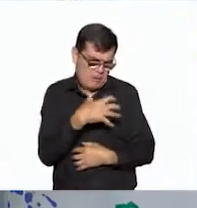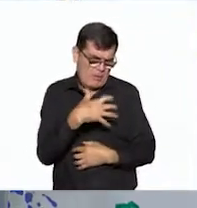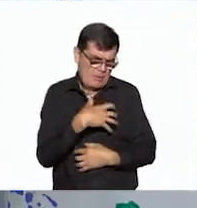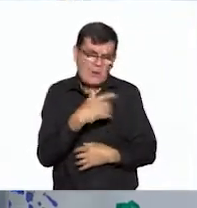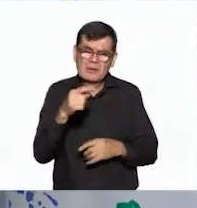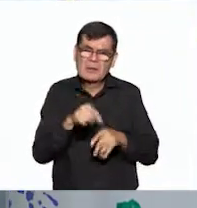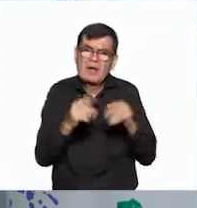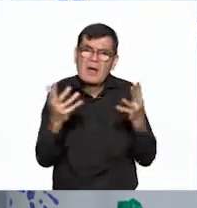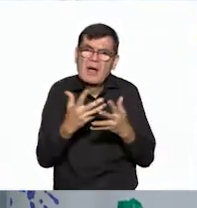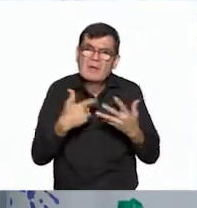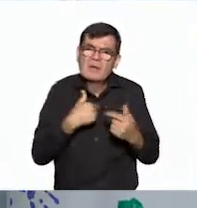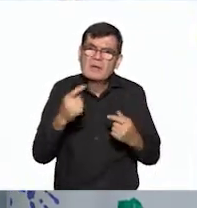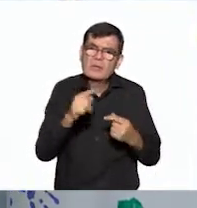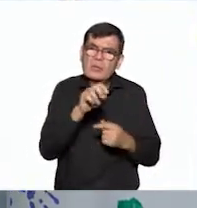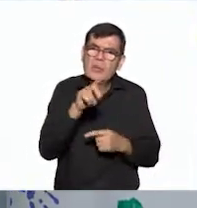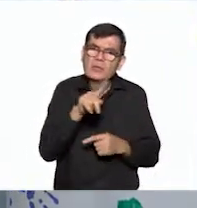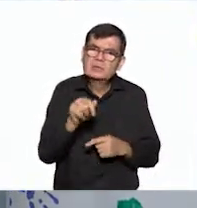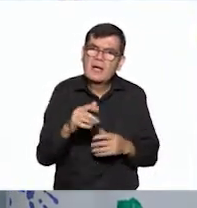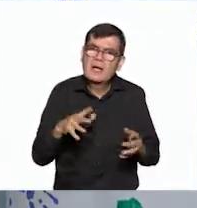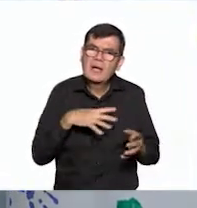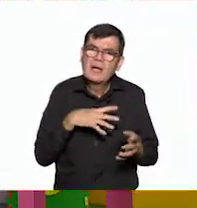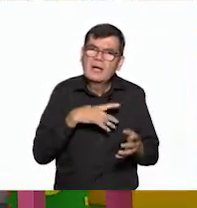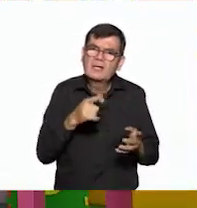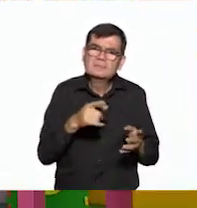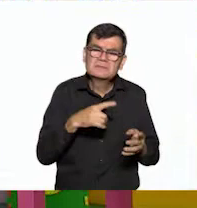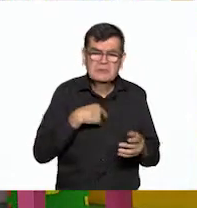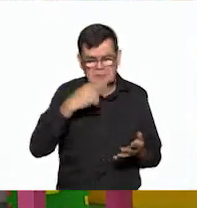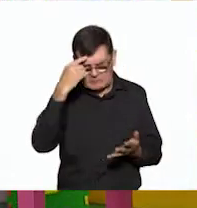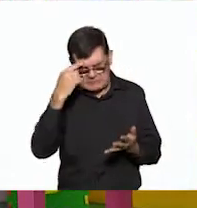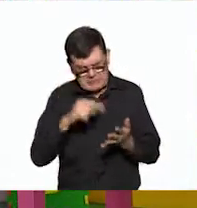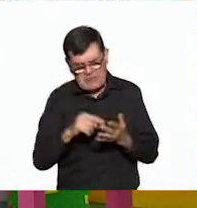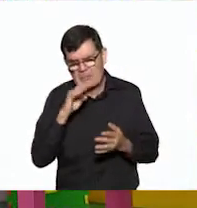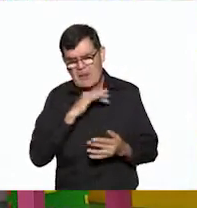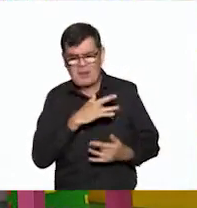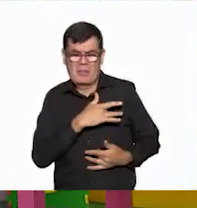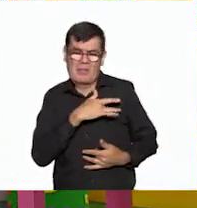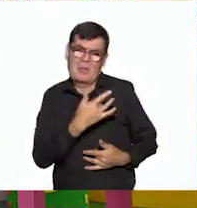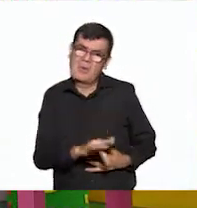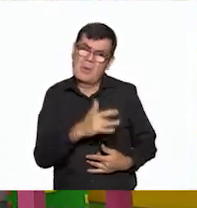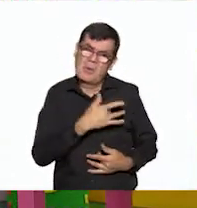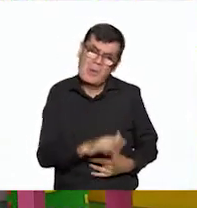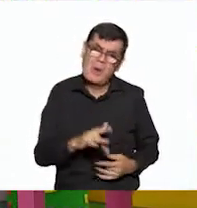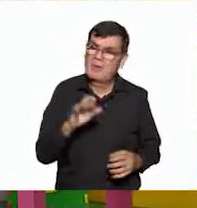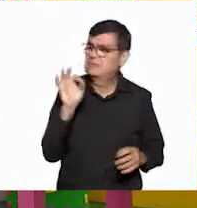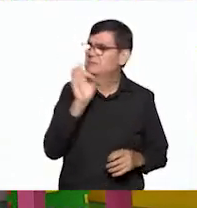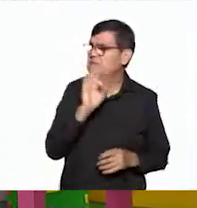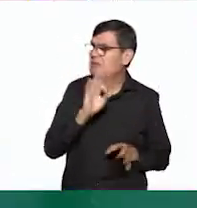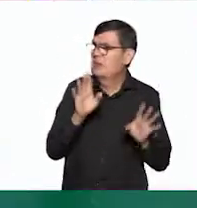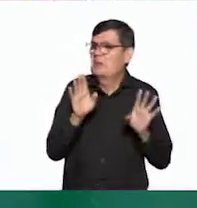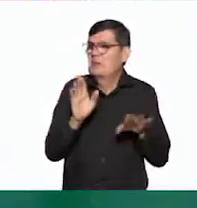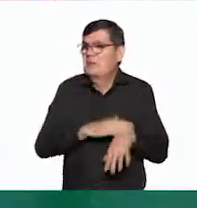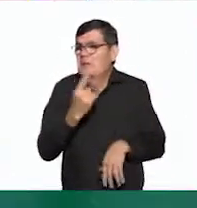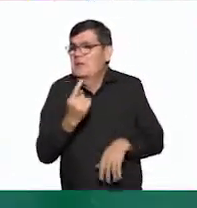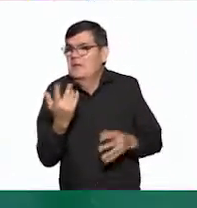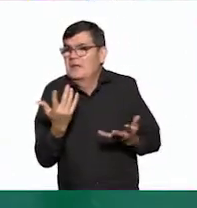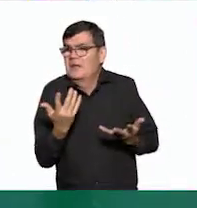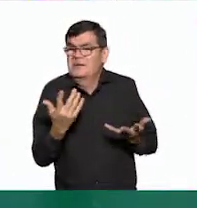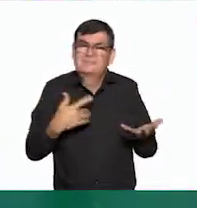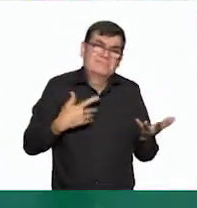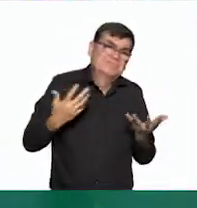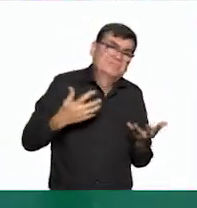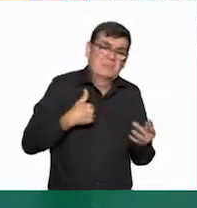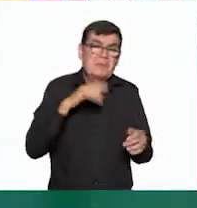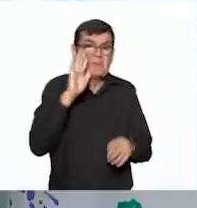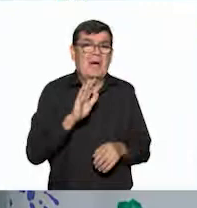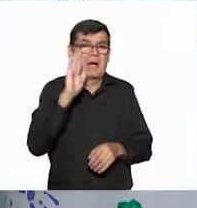¿qué habrá hecho la tusa? Ay, pues yo me imagino que era un mal de amor. Sería un mal de amor, ¿verdad? Porque uh-huh, también se